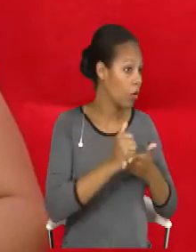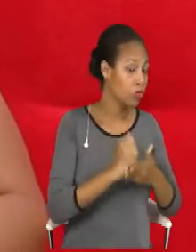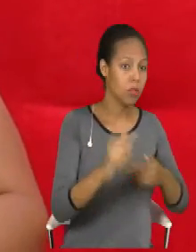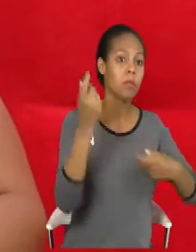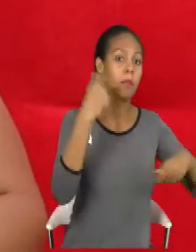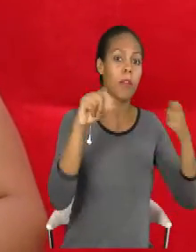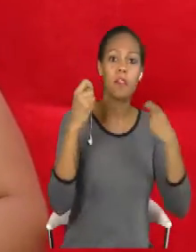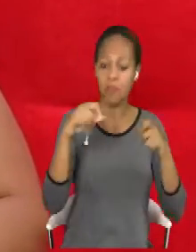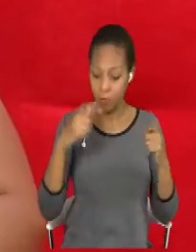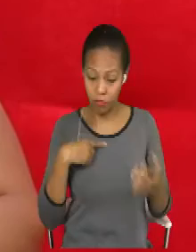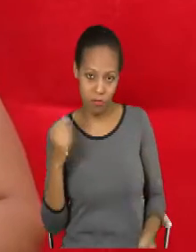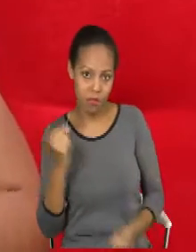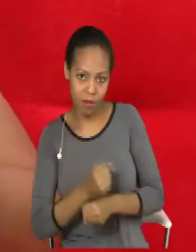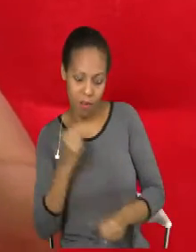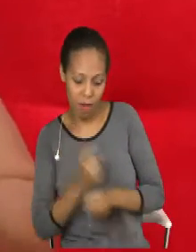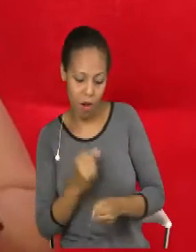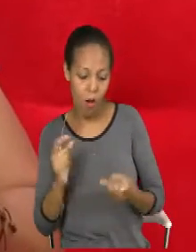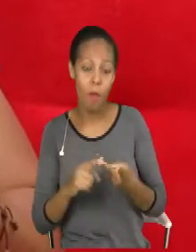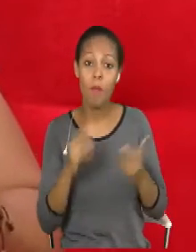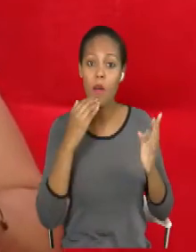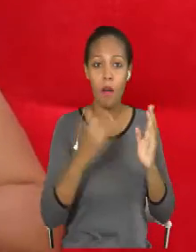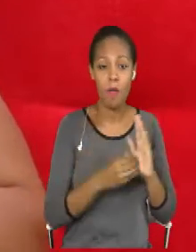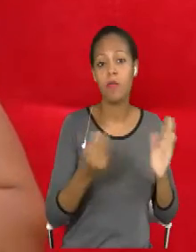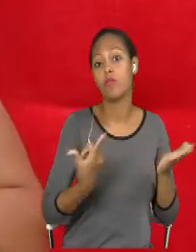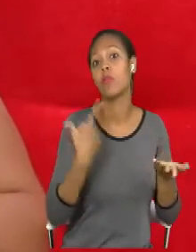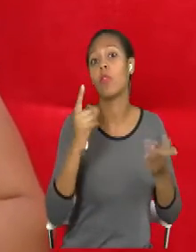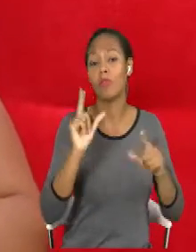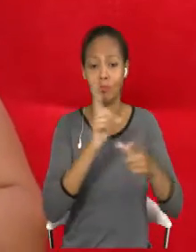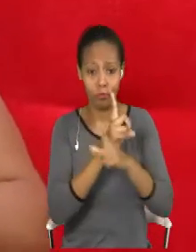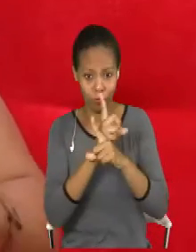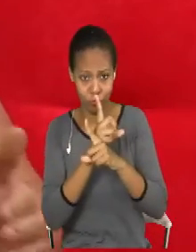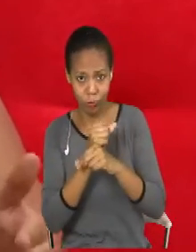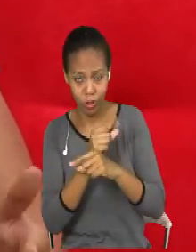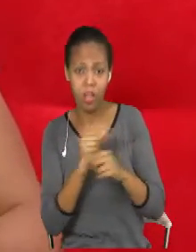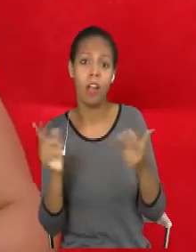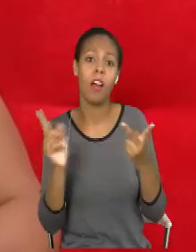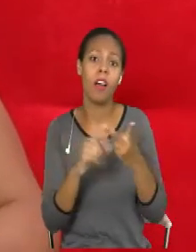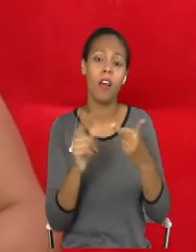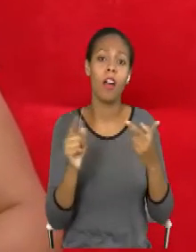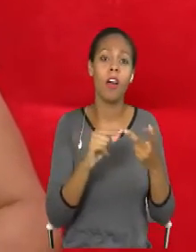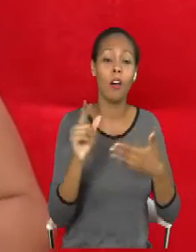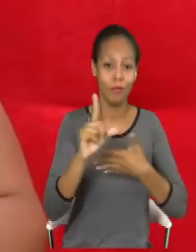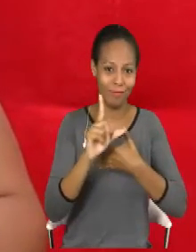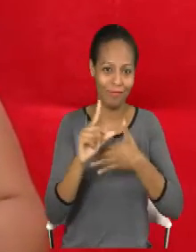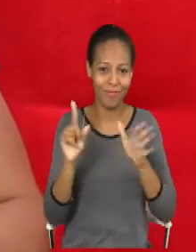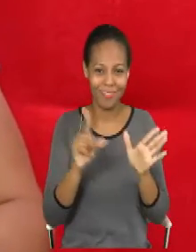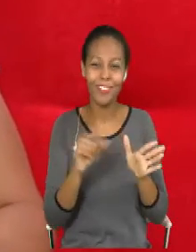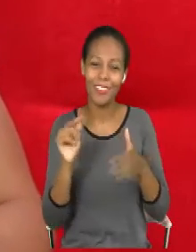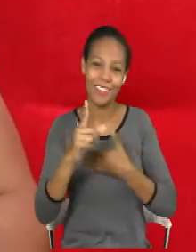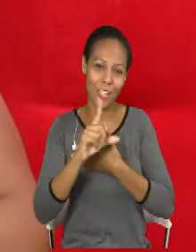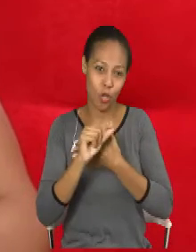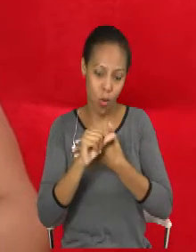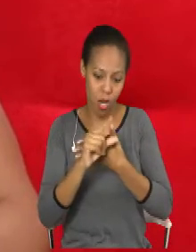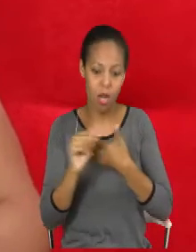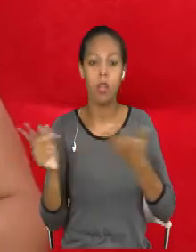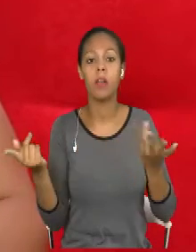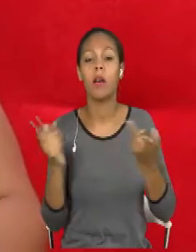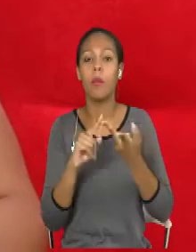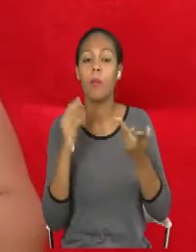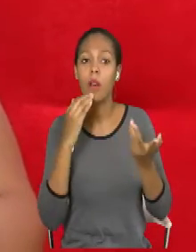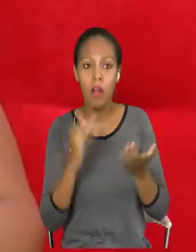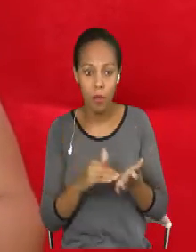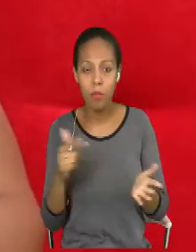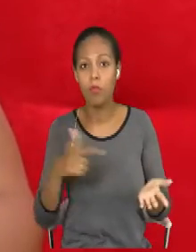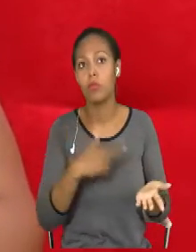WhatsApp, súmese Snapchat, en fin, todas las redes que puedan existir. Ahora tú tocas un tema muy importante que es la crisis y ese